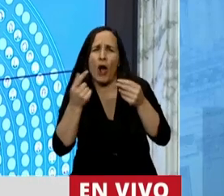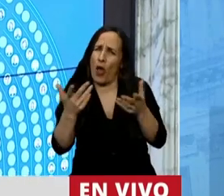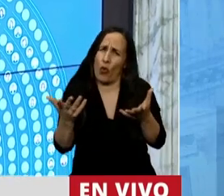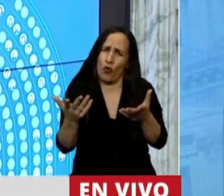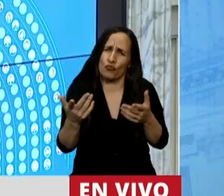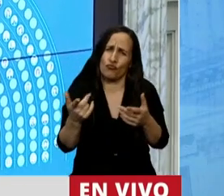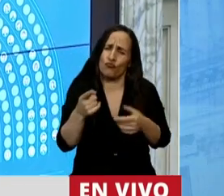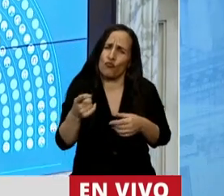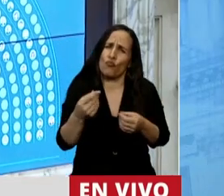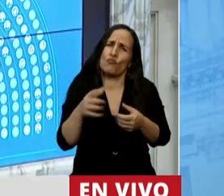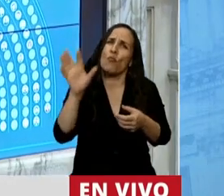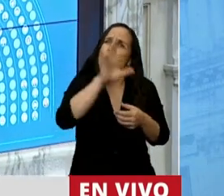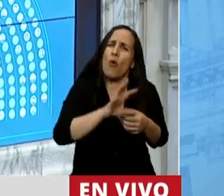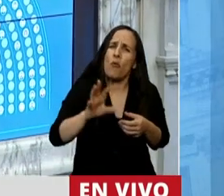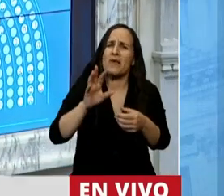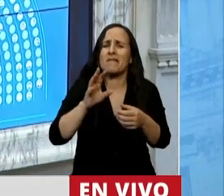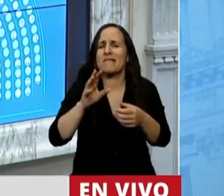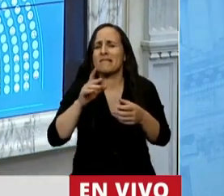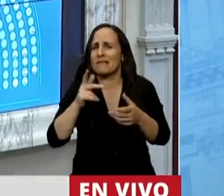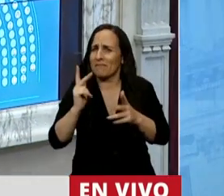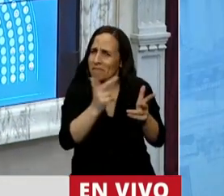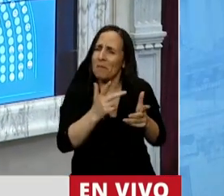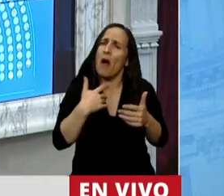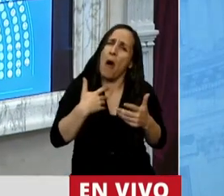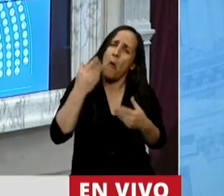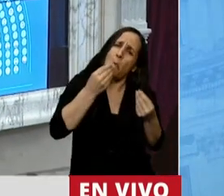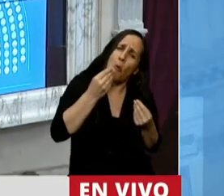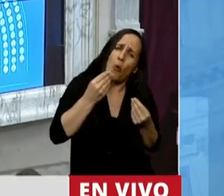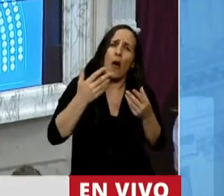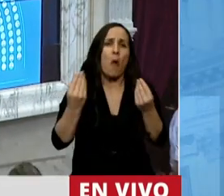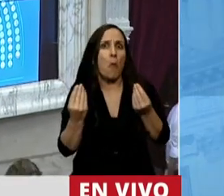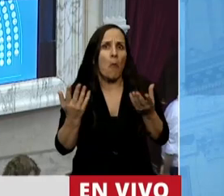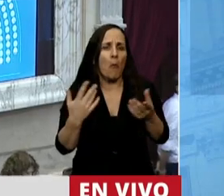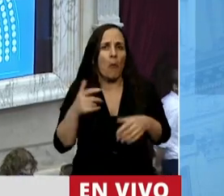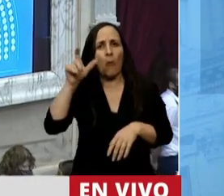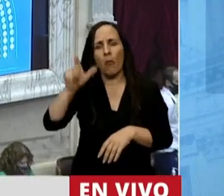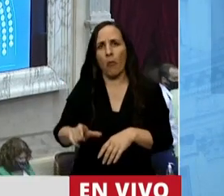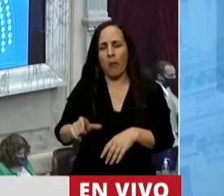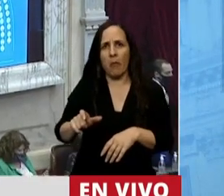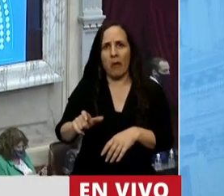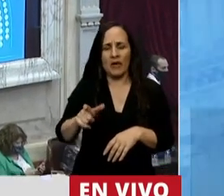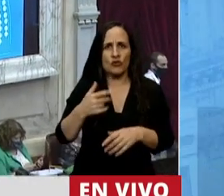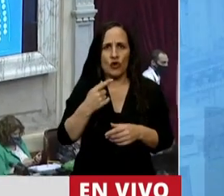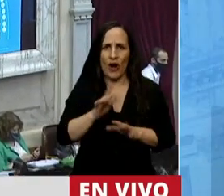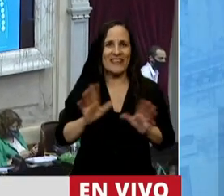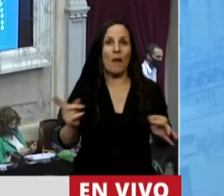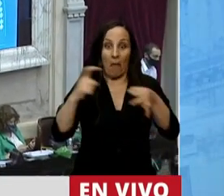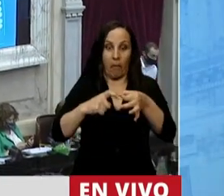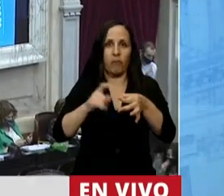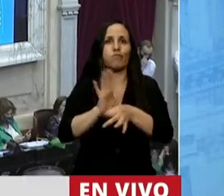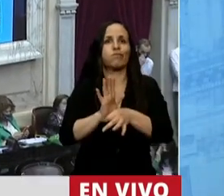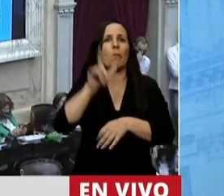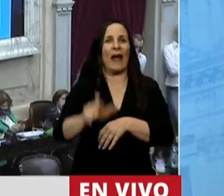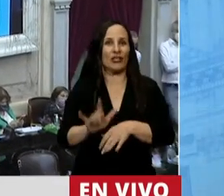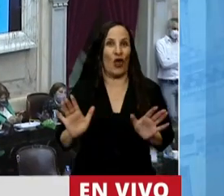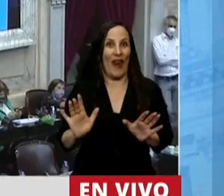mucha dirigencia provincial del interior del país, porque consideran que una persona existe desde la concepción, tema